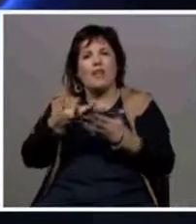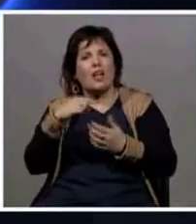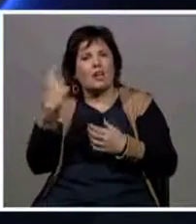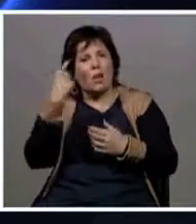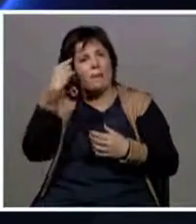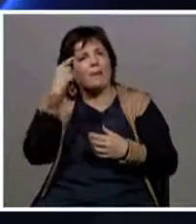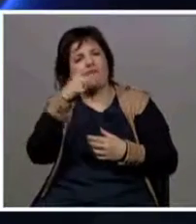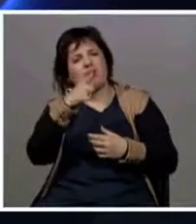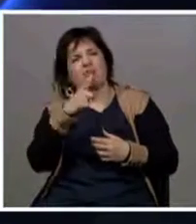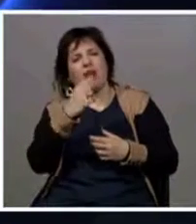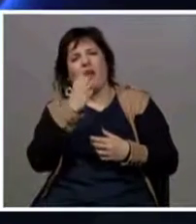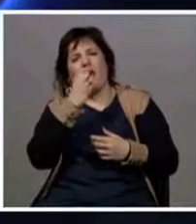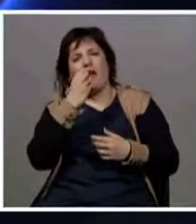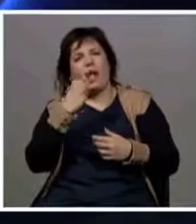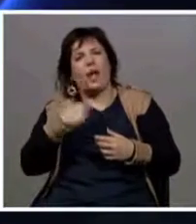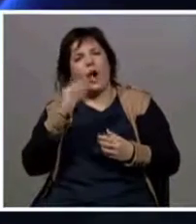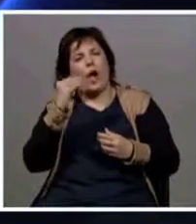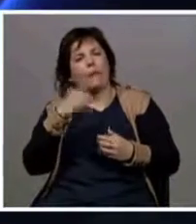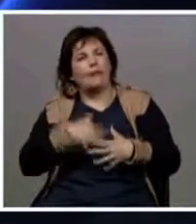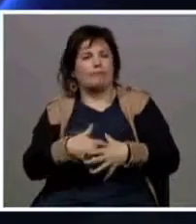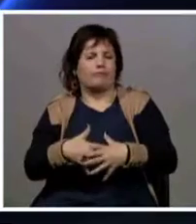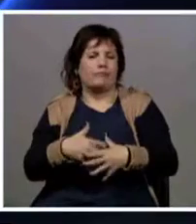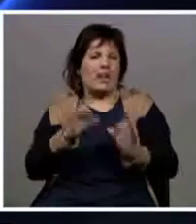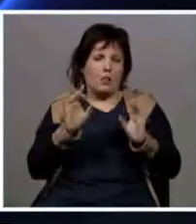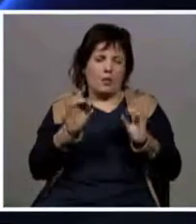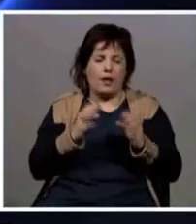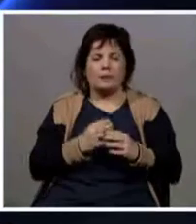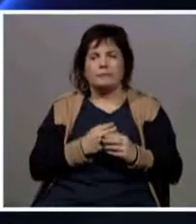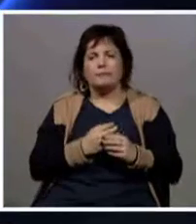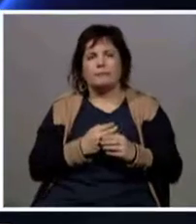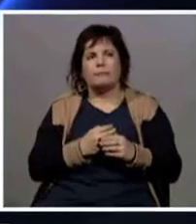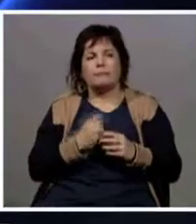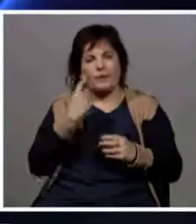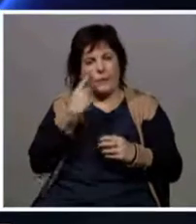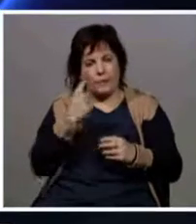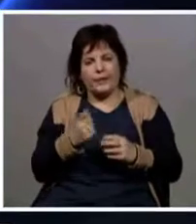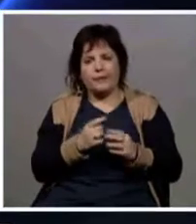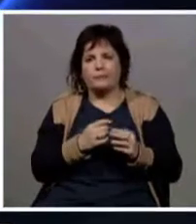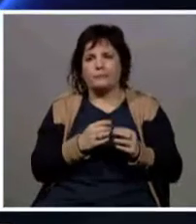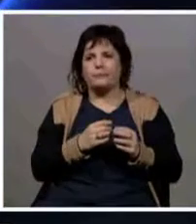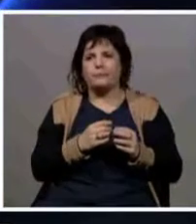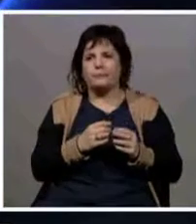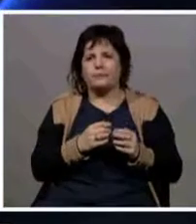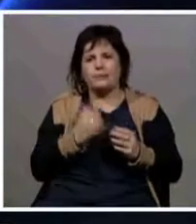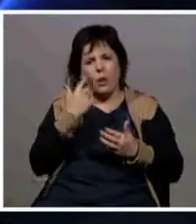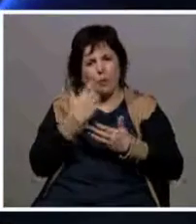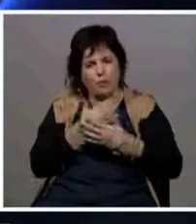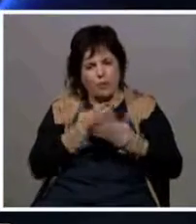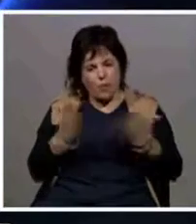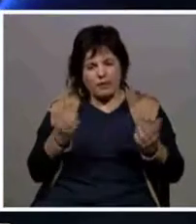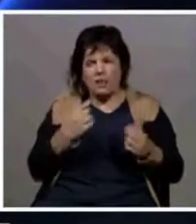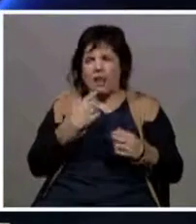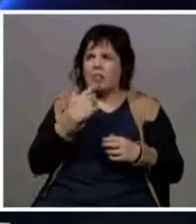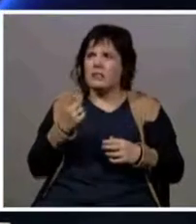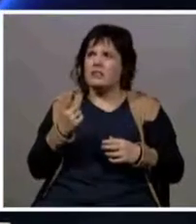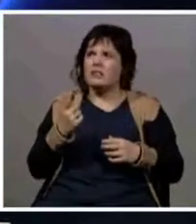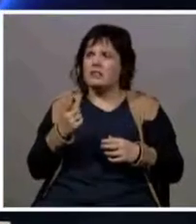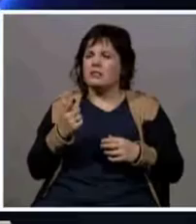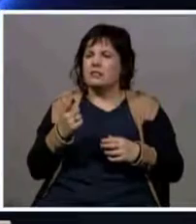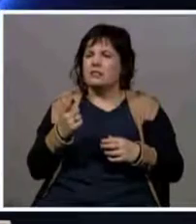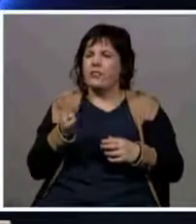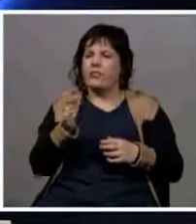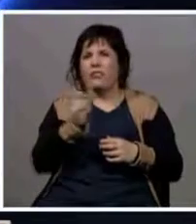manera si nosotros miramos por ejemplo fíjense ustedes que a varios estudios nos muestran que hay en promedio ocho años de